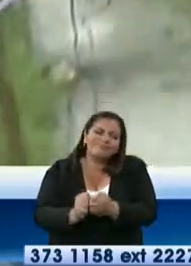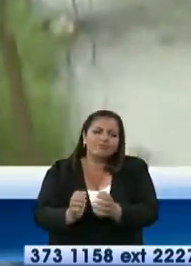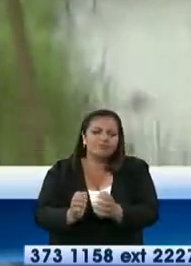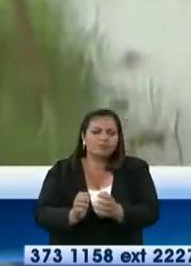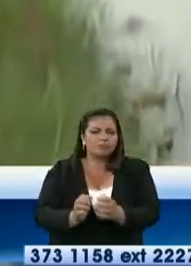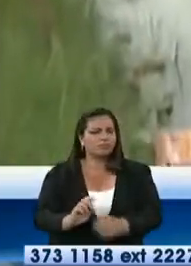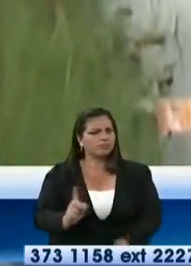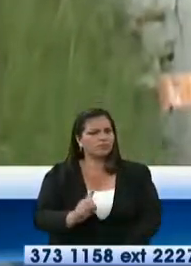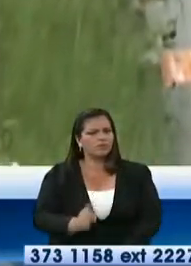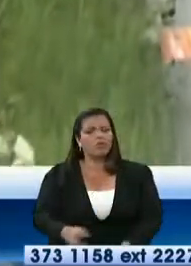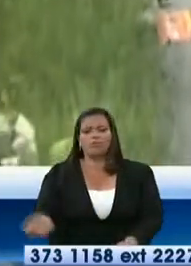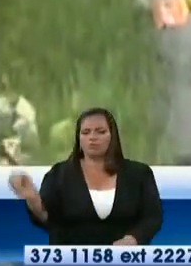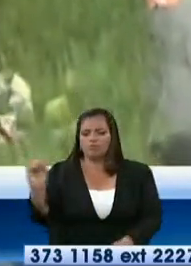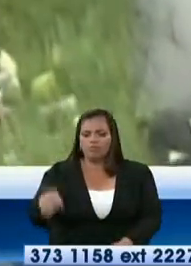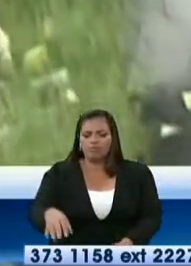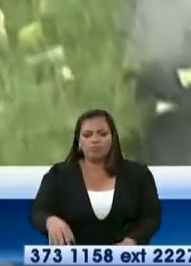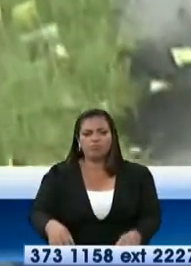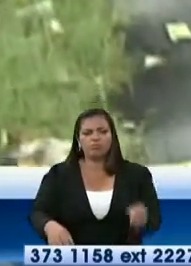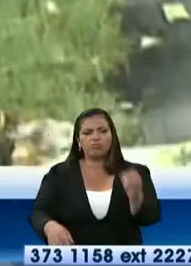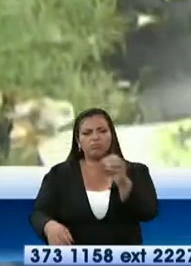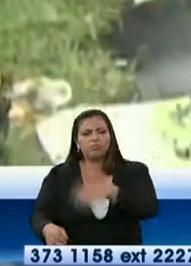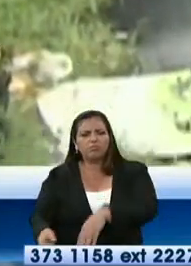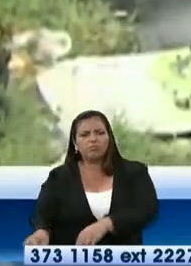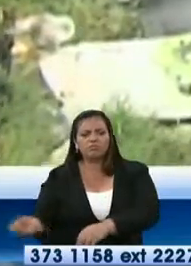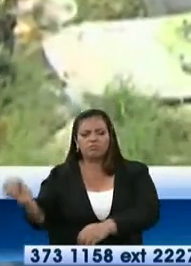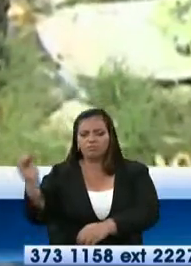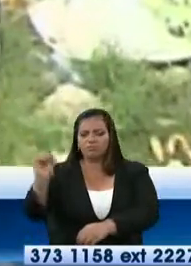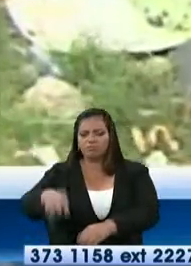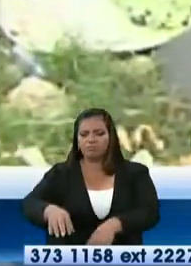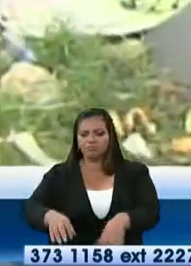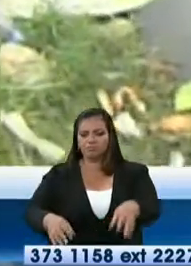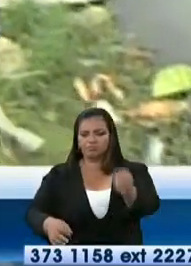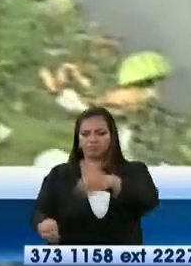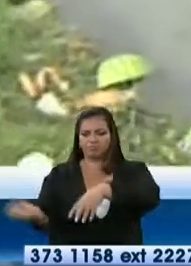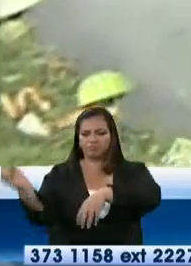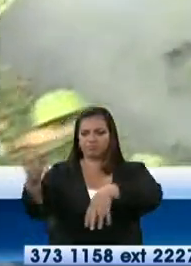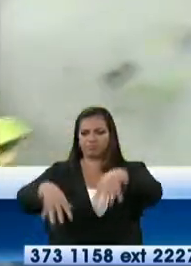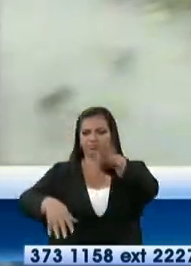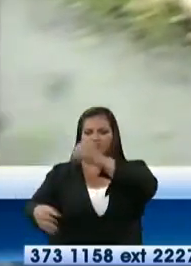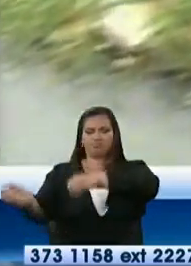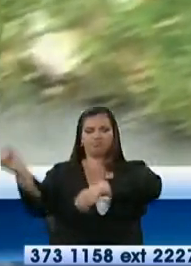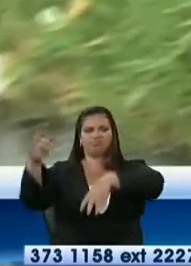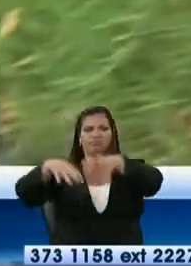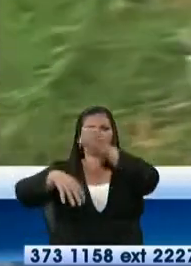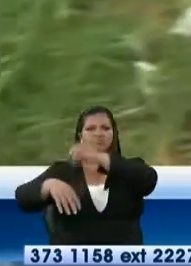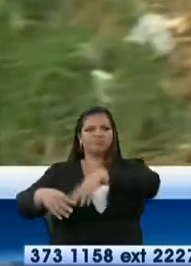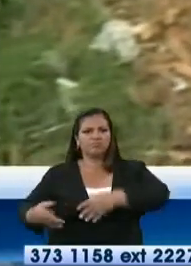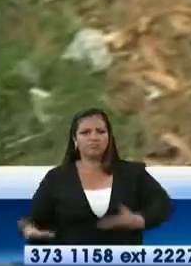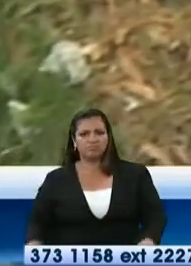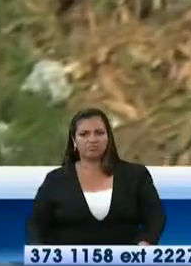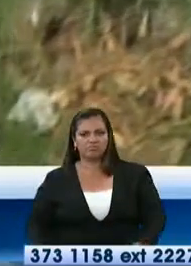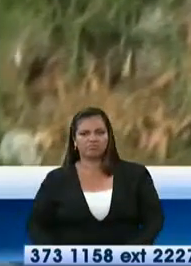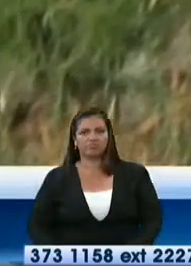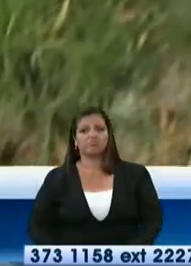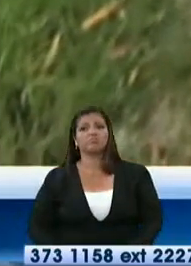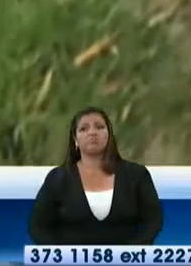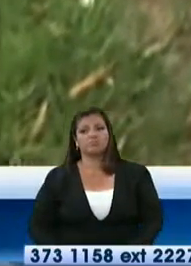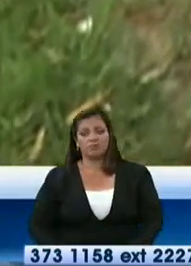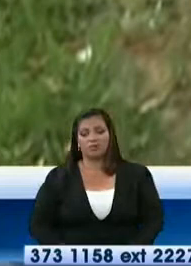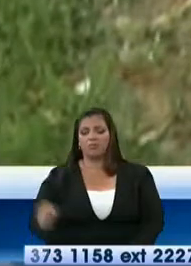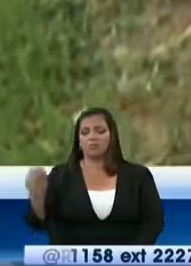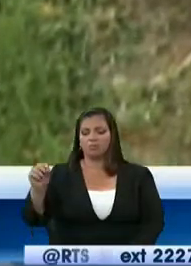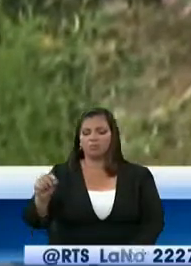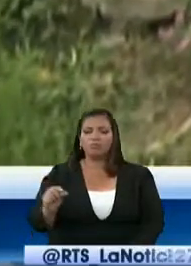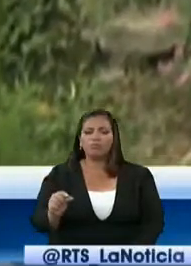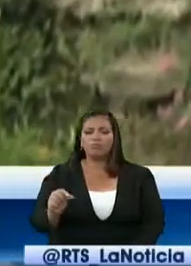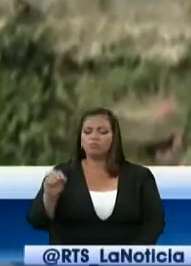van llenando y se van taponando, de grano en grano. De grano en grano, hay incluso una frase popular que dice, de grano en grano se va